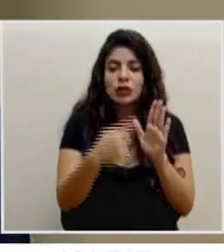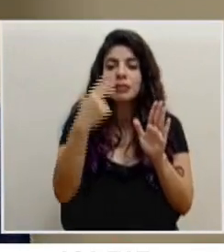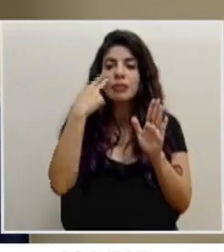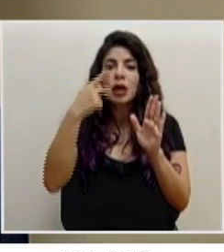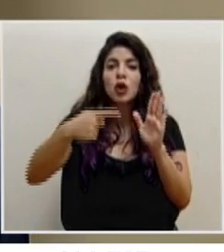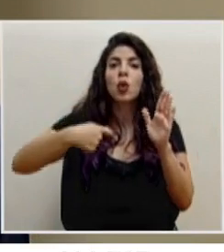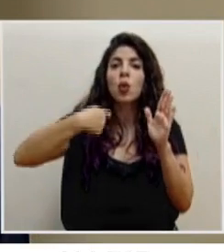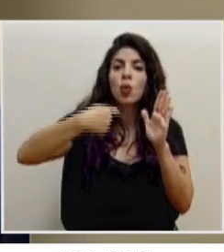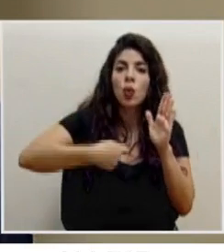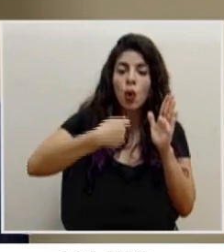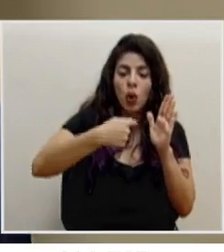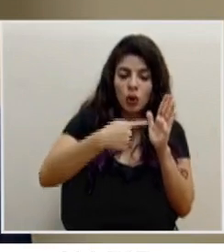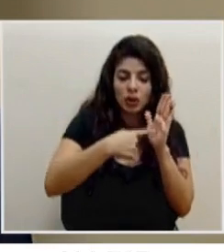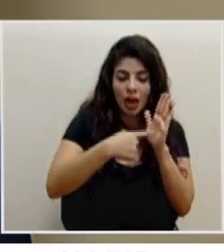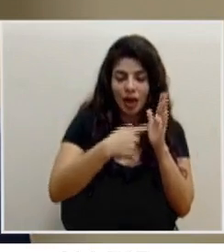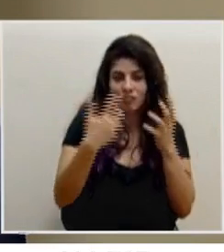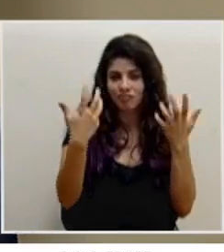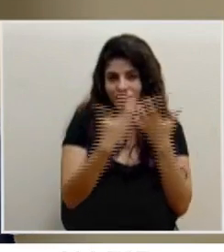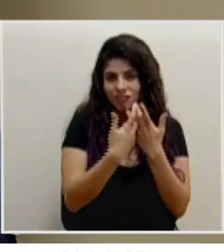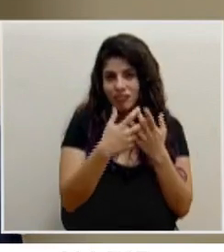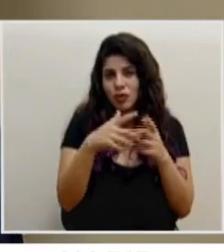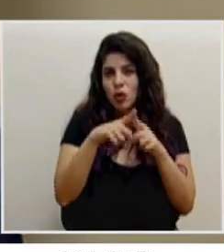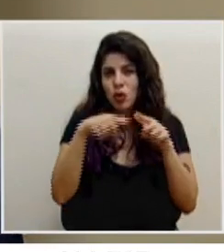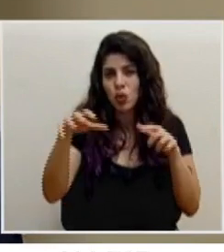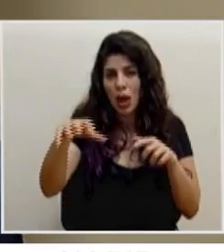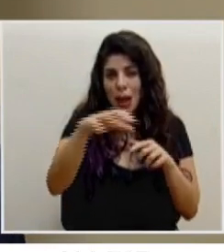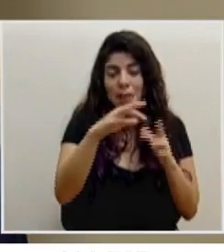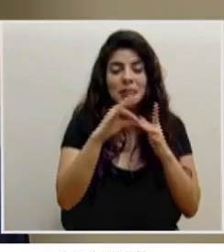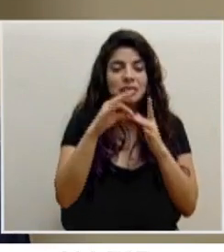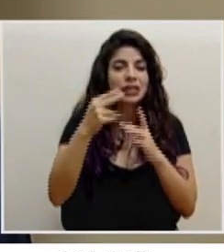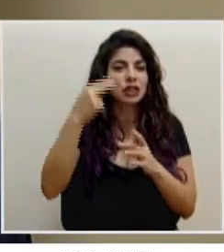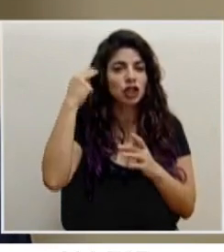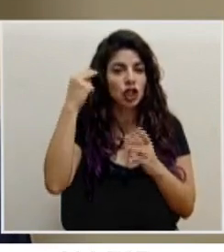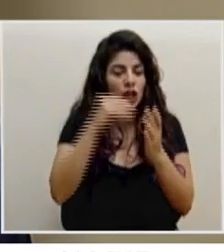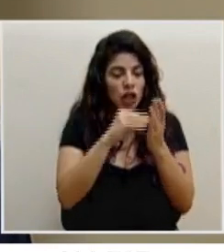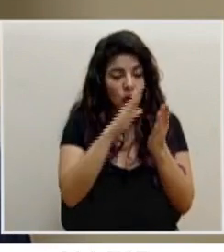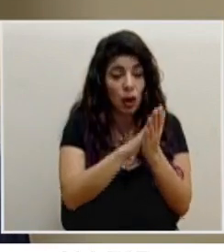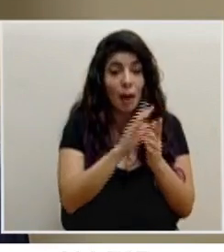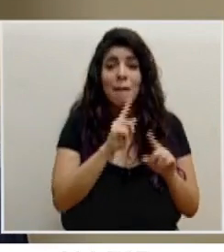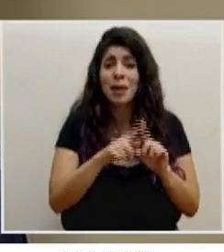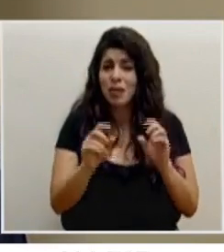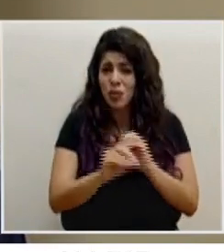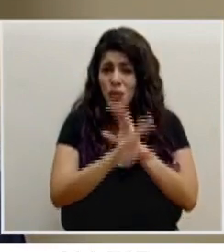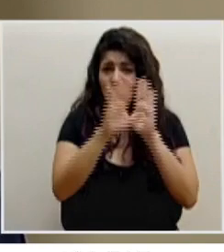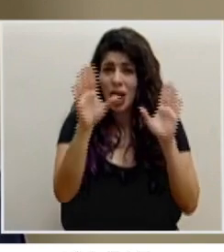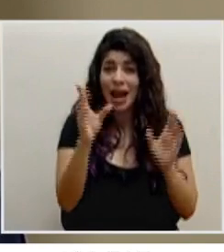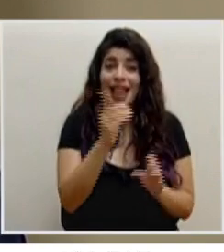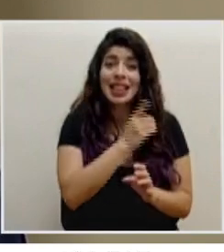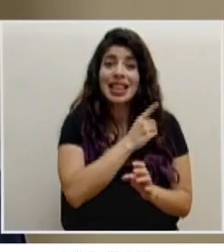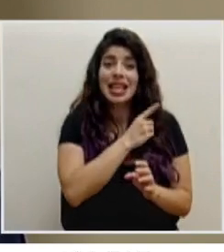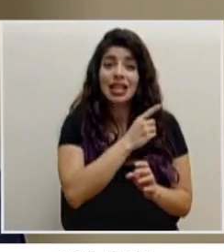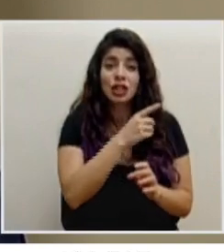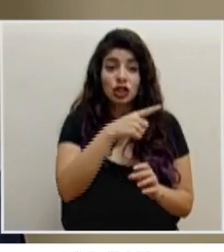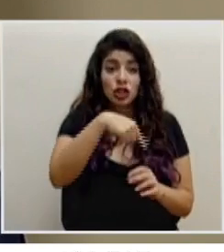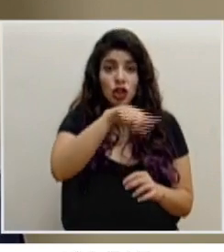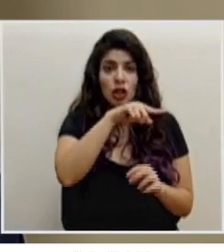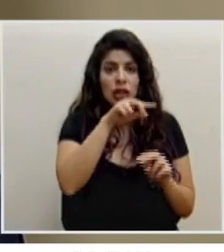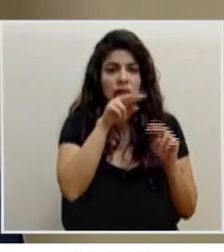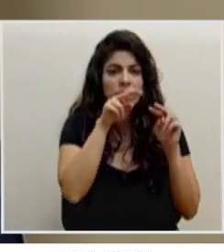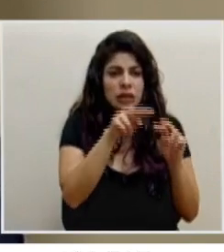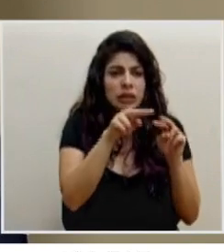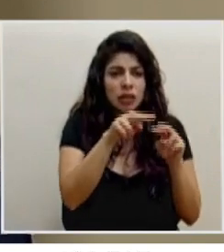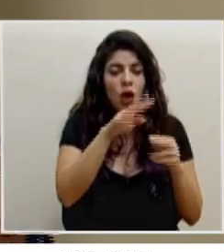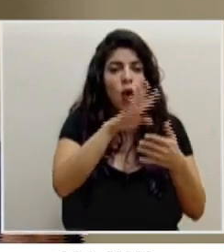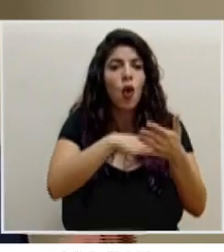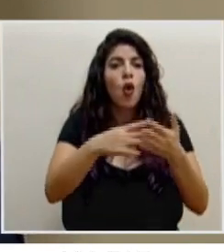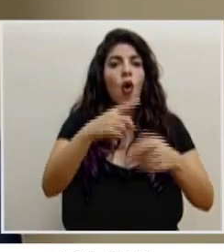acuerdo a lo que se trabaja en cada región, generalmente en histórico, pero en eso claro que la Dirección General le hace un seguimiento muy cercano a ese asunto de las horas extra y claro